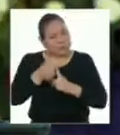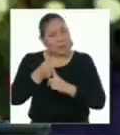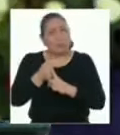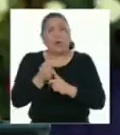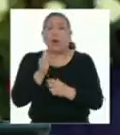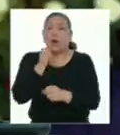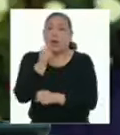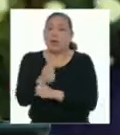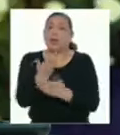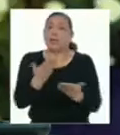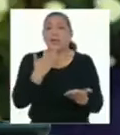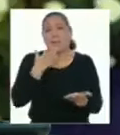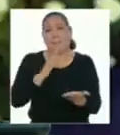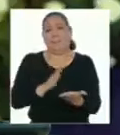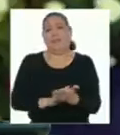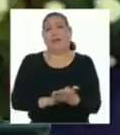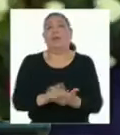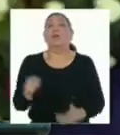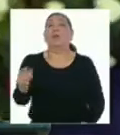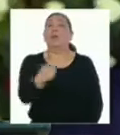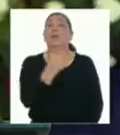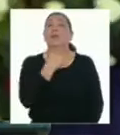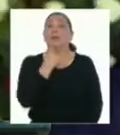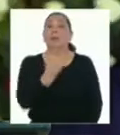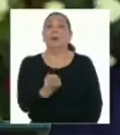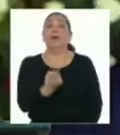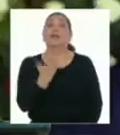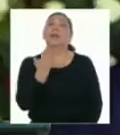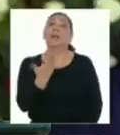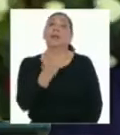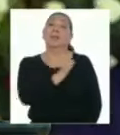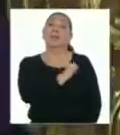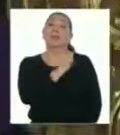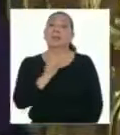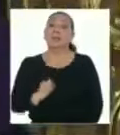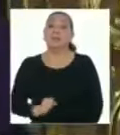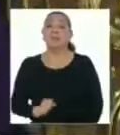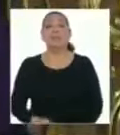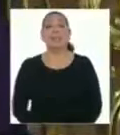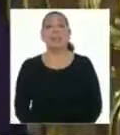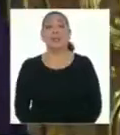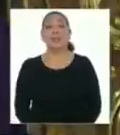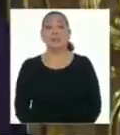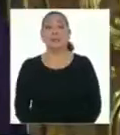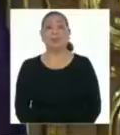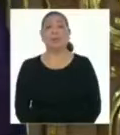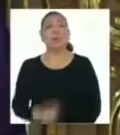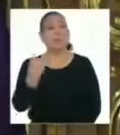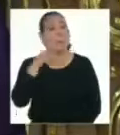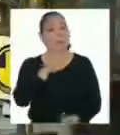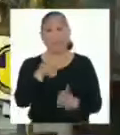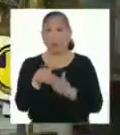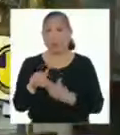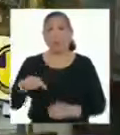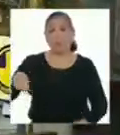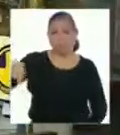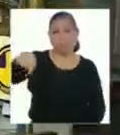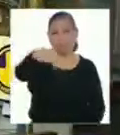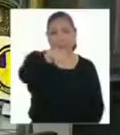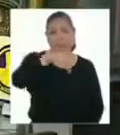las adversidades. Roguemos al Señor. Te lo pedimos, Señor. Por todos